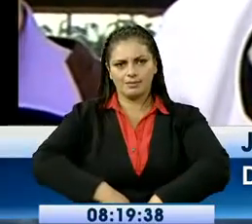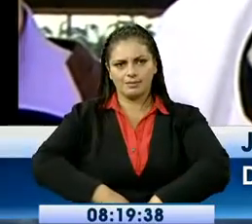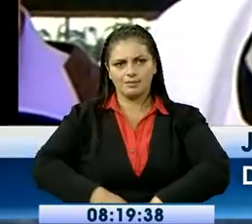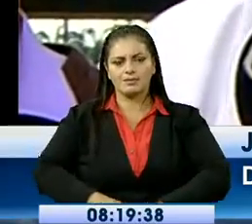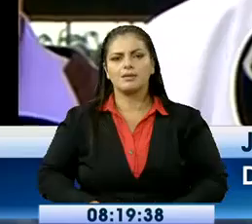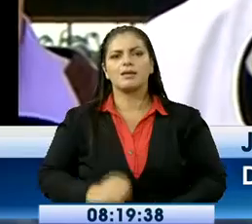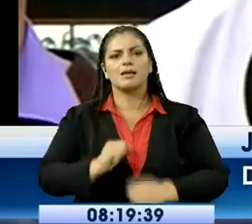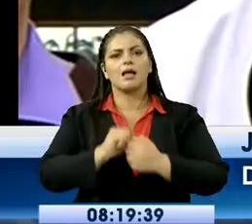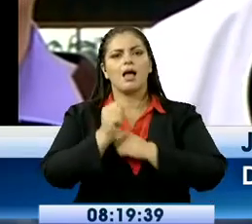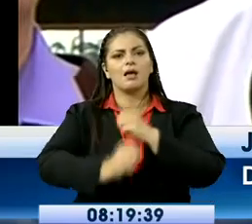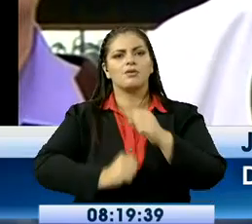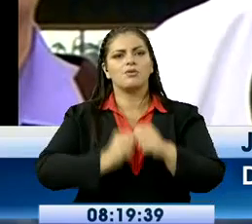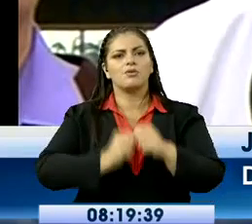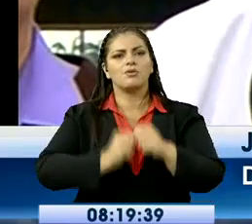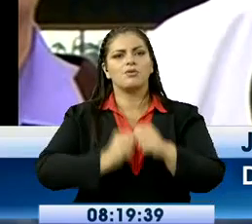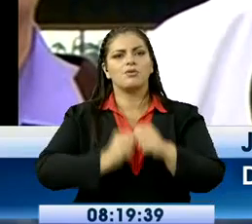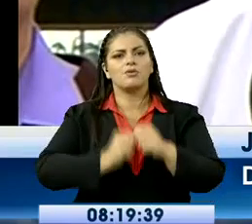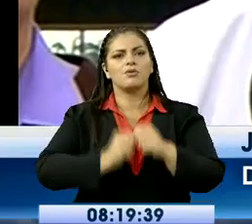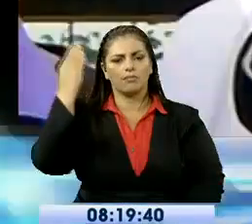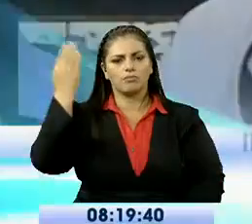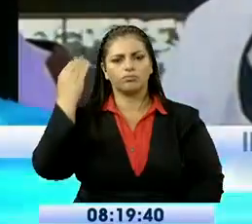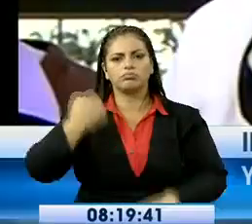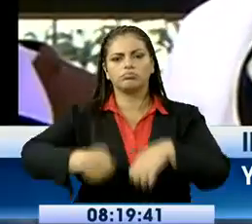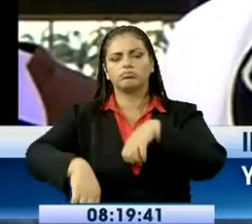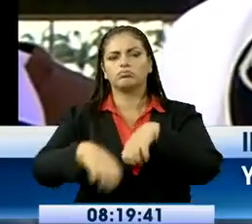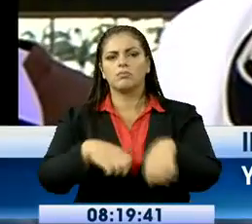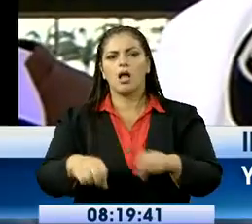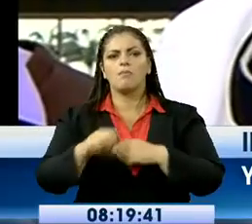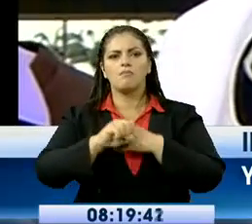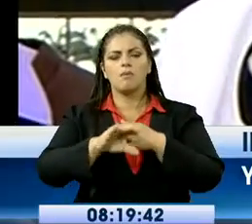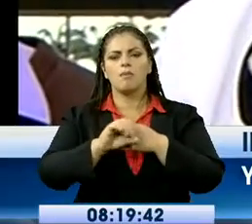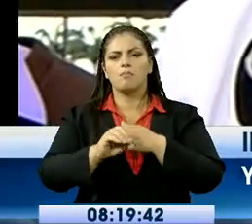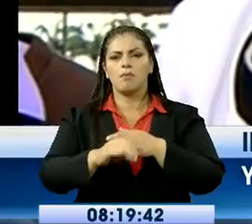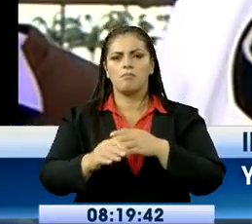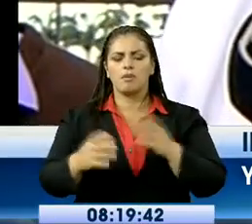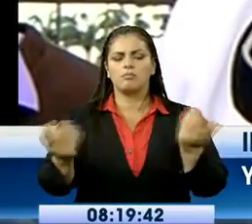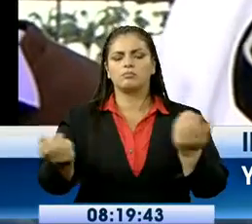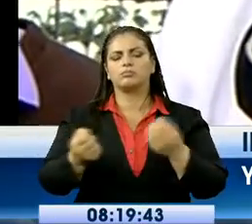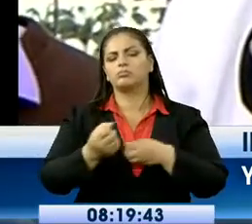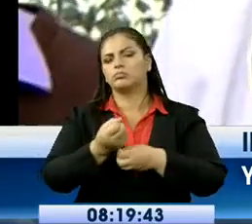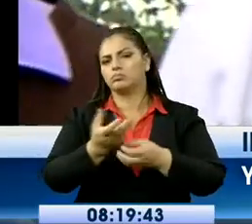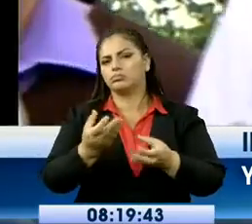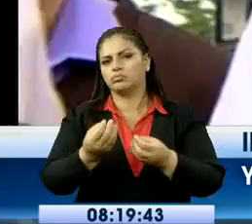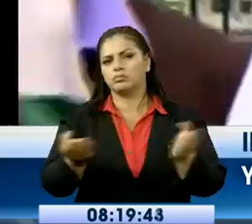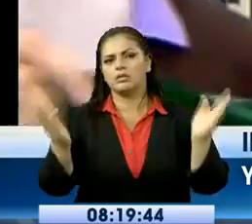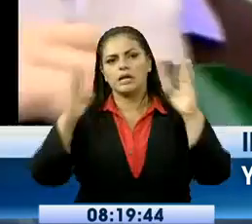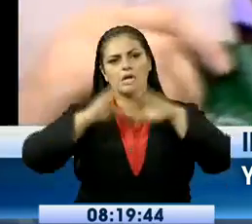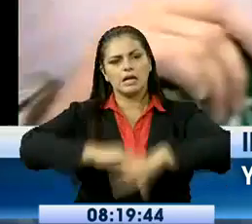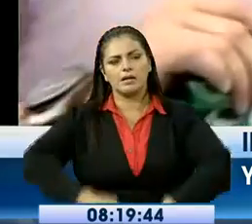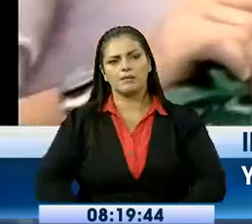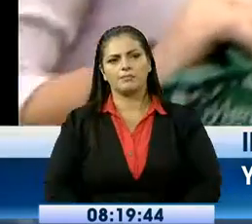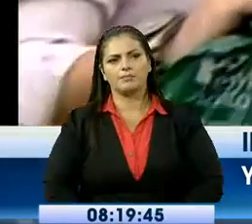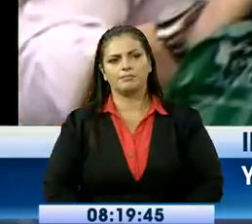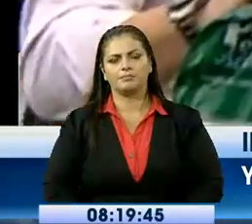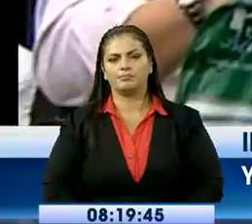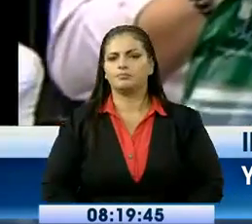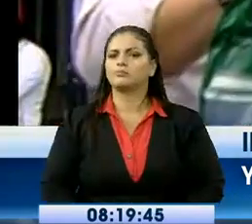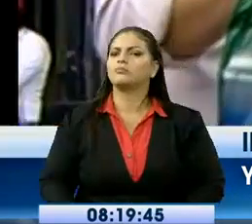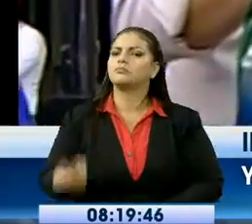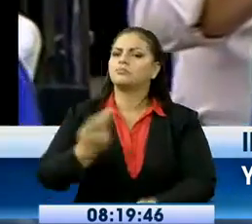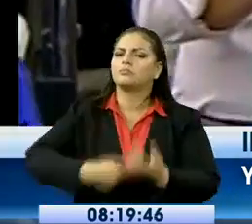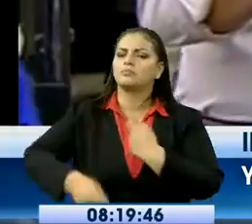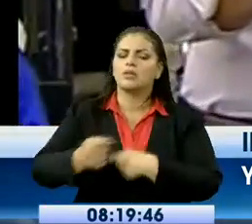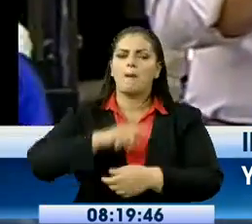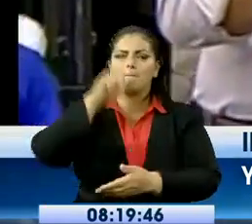hace el alcalde de Guayaquil, el abogado Jaime Nebot. Eso es importante que lo sepan, la gratuidad absoluta de estos toldos. Nadie puede vender este toldo. Esto